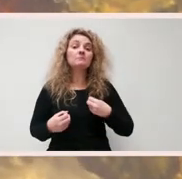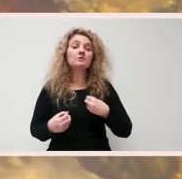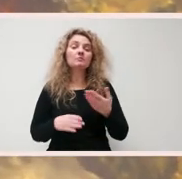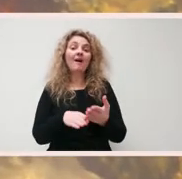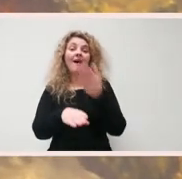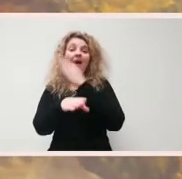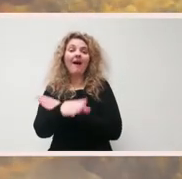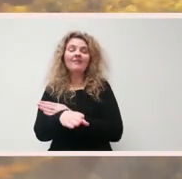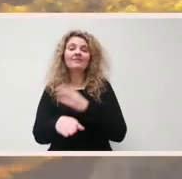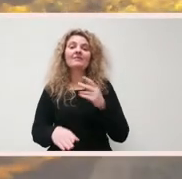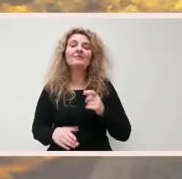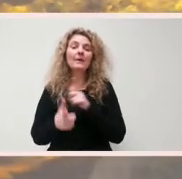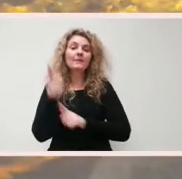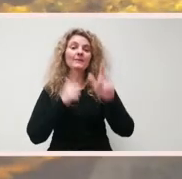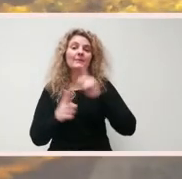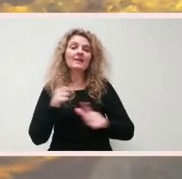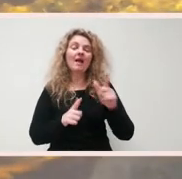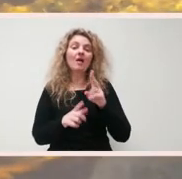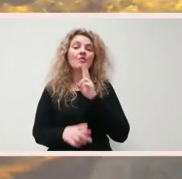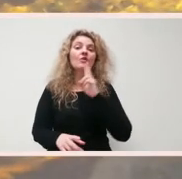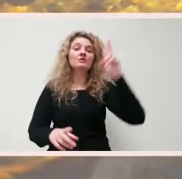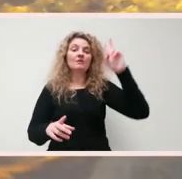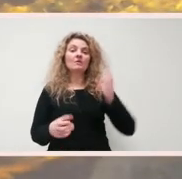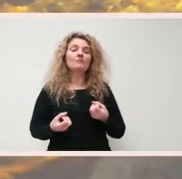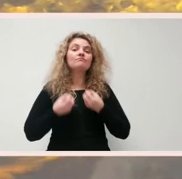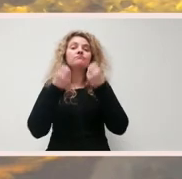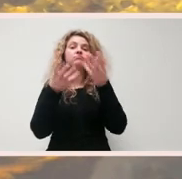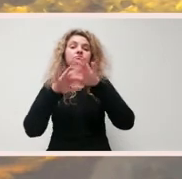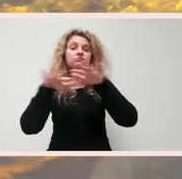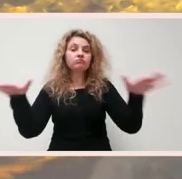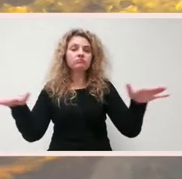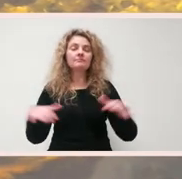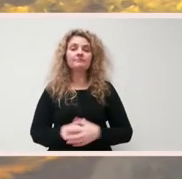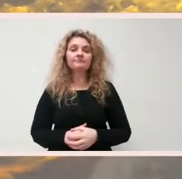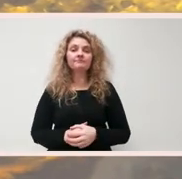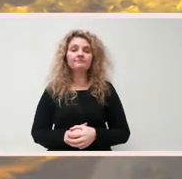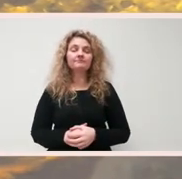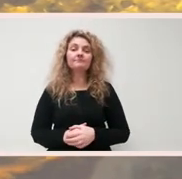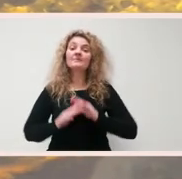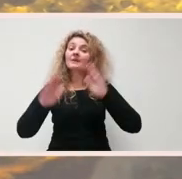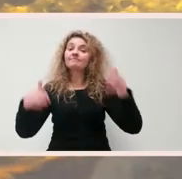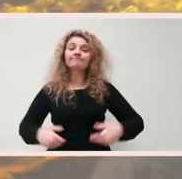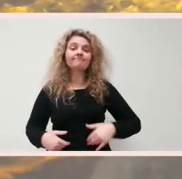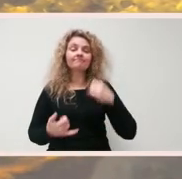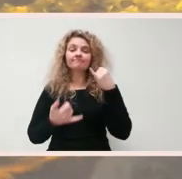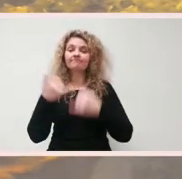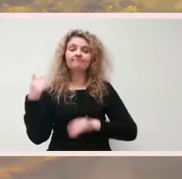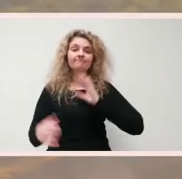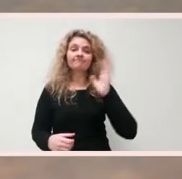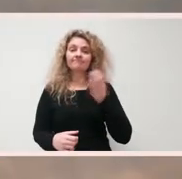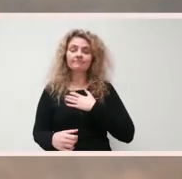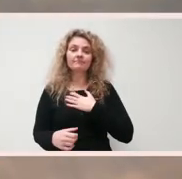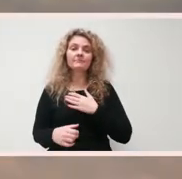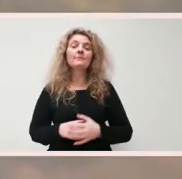viaxe 2 anos antes. Sen embargo, pois este retorno non vai a poder darse, pero sí que nos deixa esta